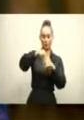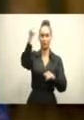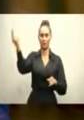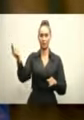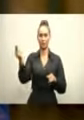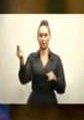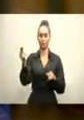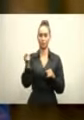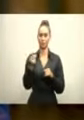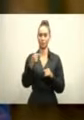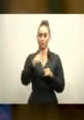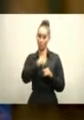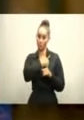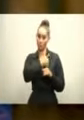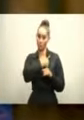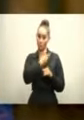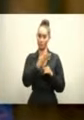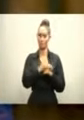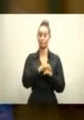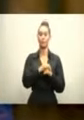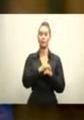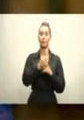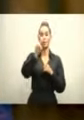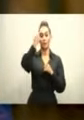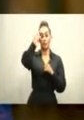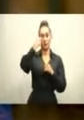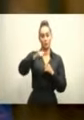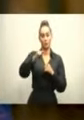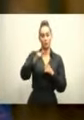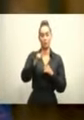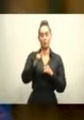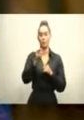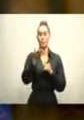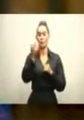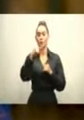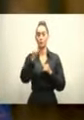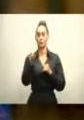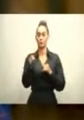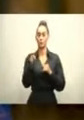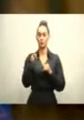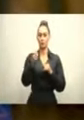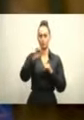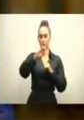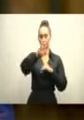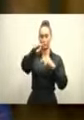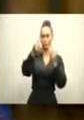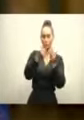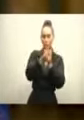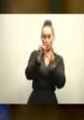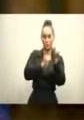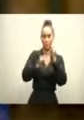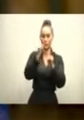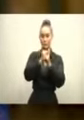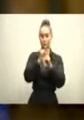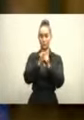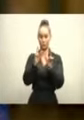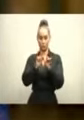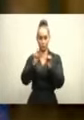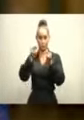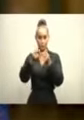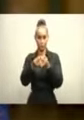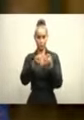razón que nos llevó a ordenar a la Contraloría General de la República realizar auditorías en todas las instituciones públicas.